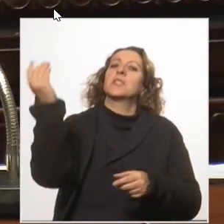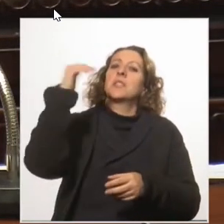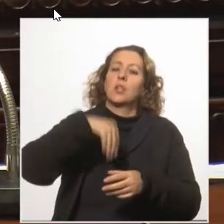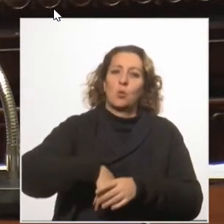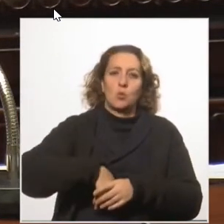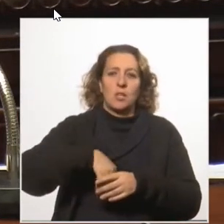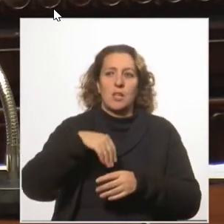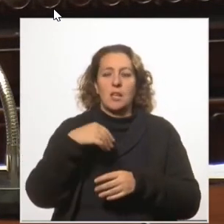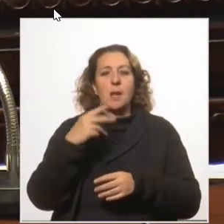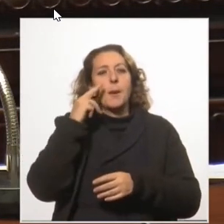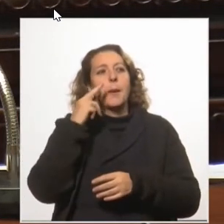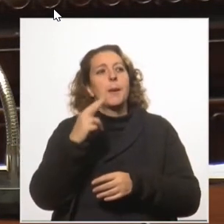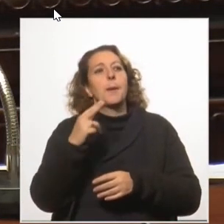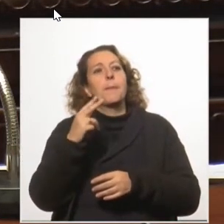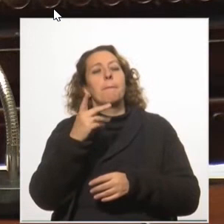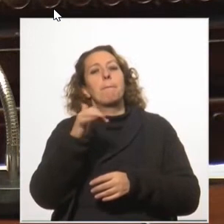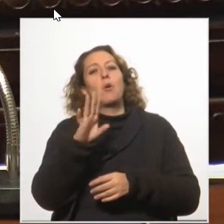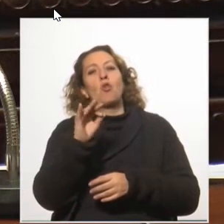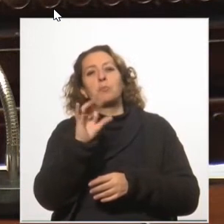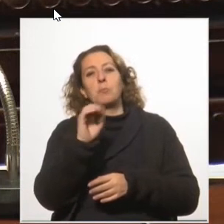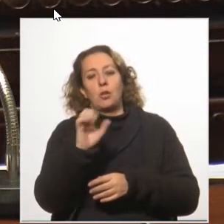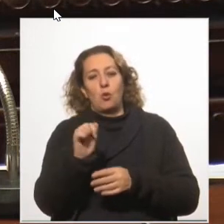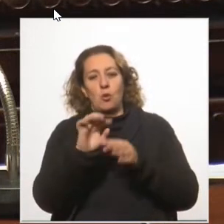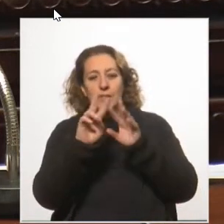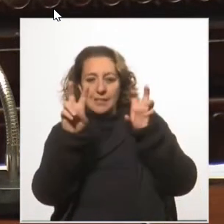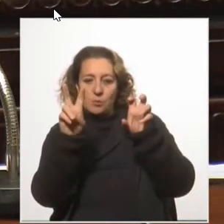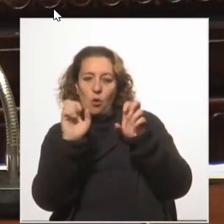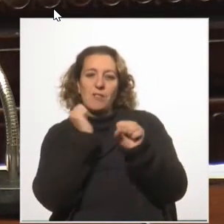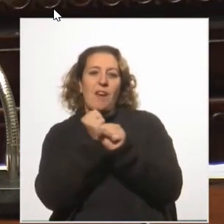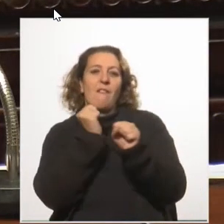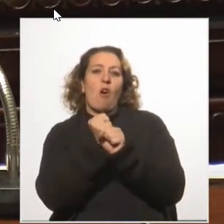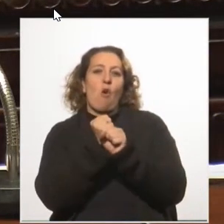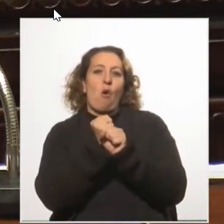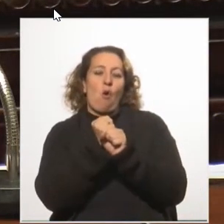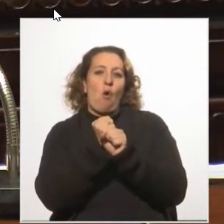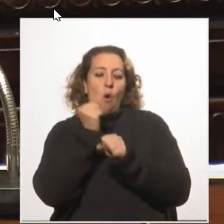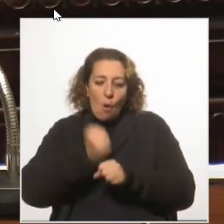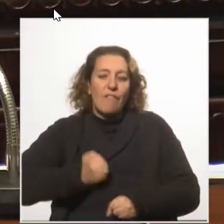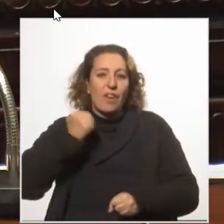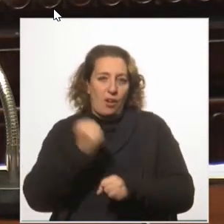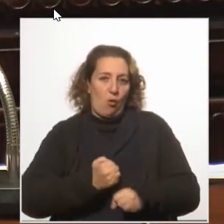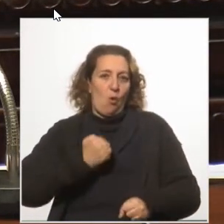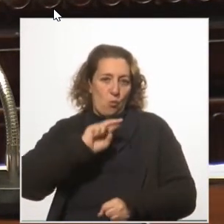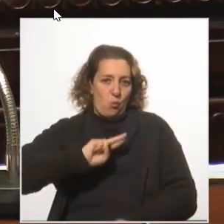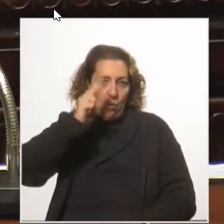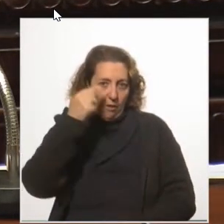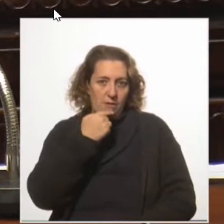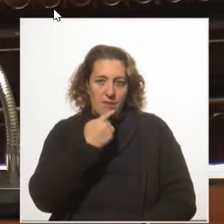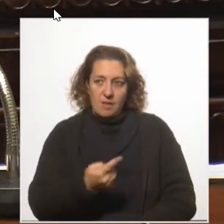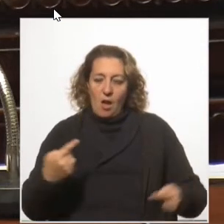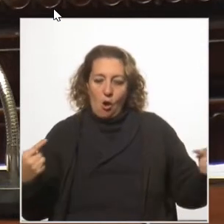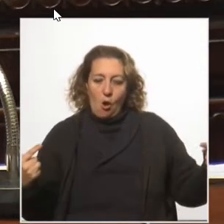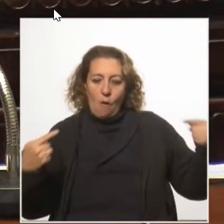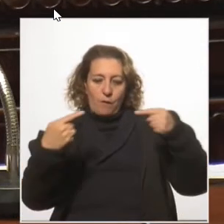El Mirador de Próspero bajo el título del trabajo obrero en Uruguay. Decía: los conflictos